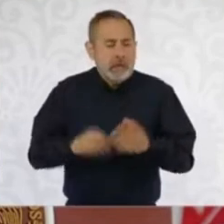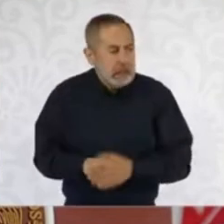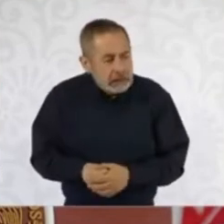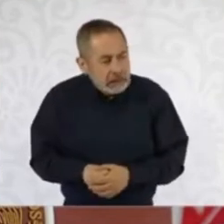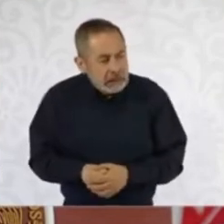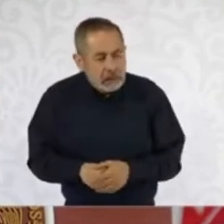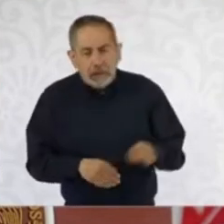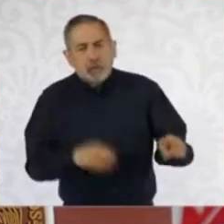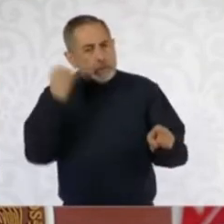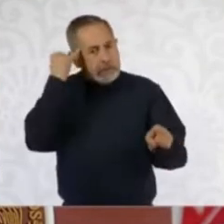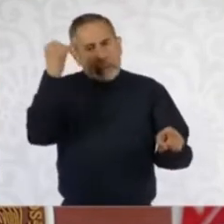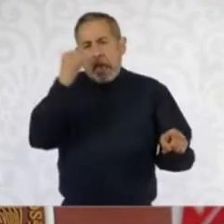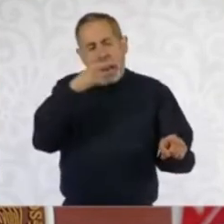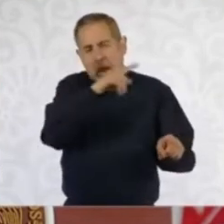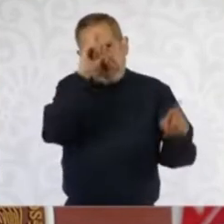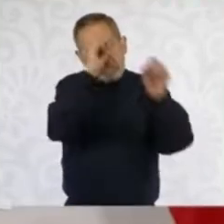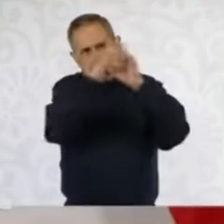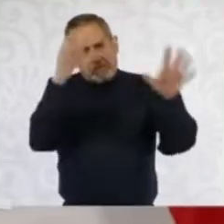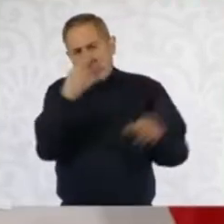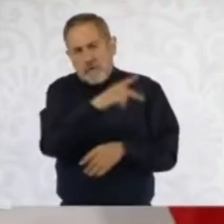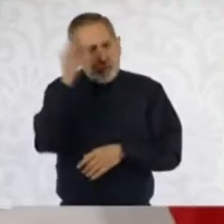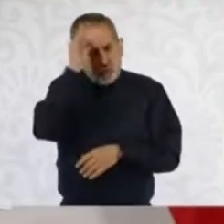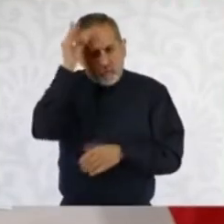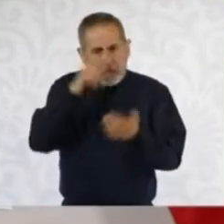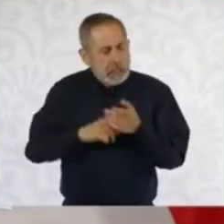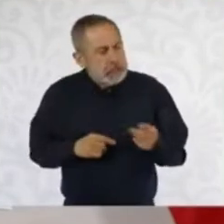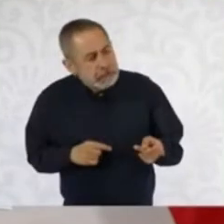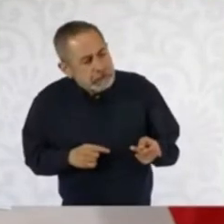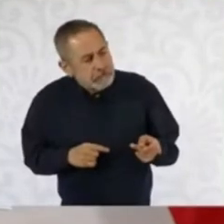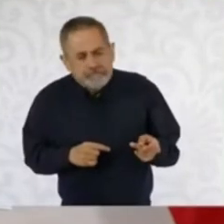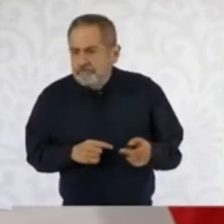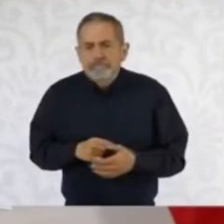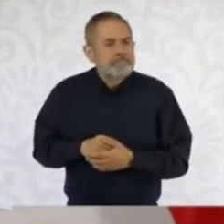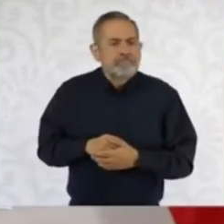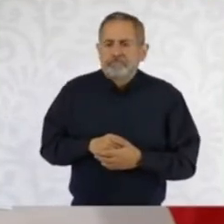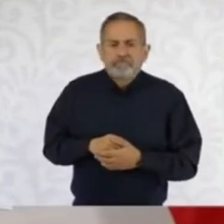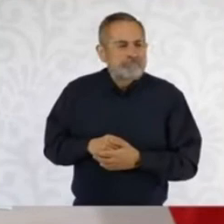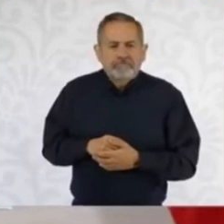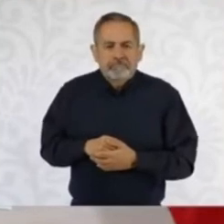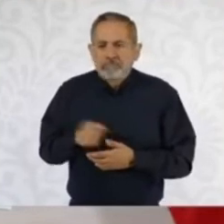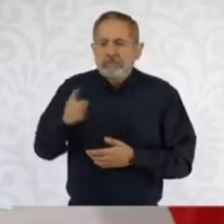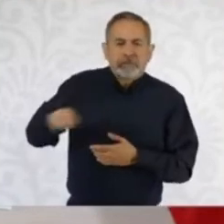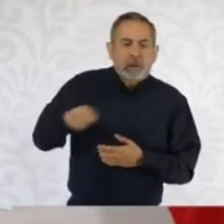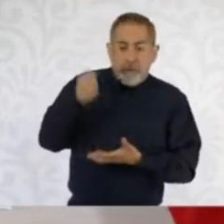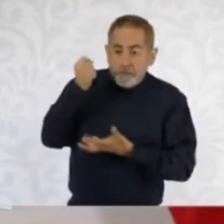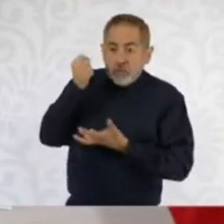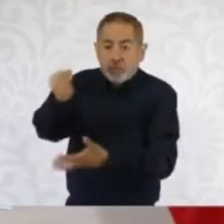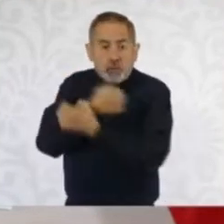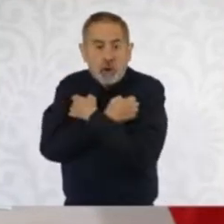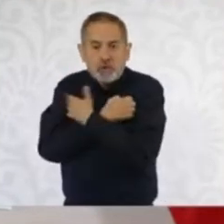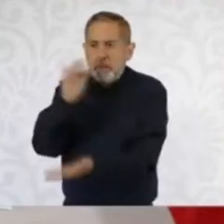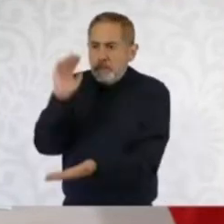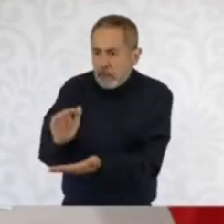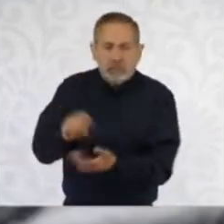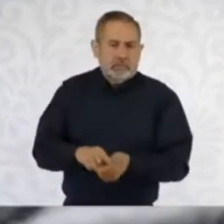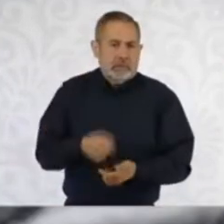visión ideológica que lo que generó fue disminución en el presupuesto educativo, de